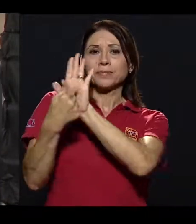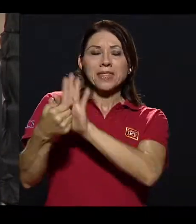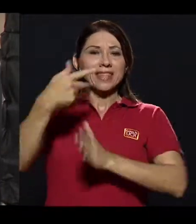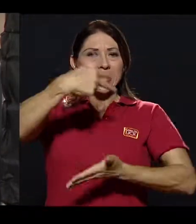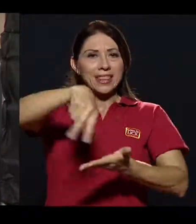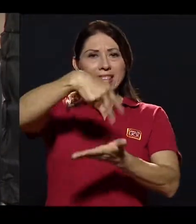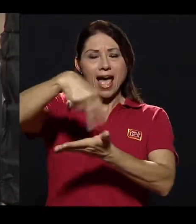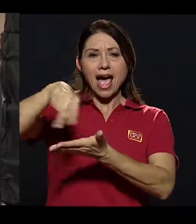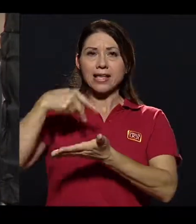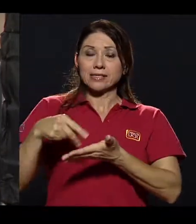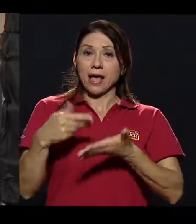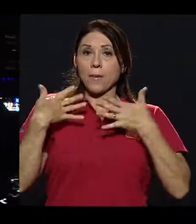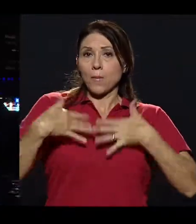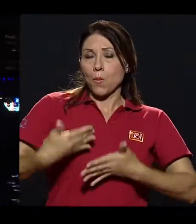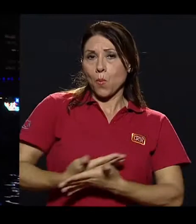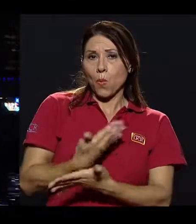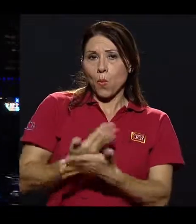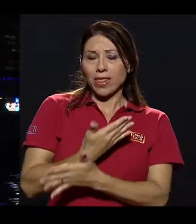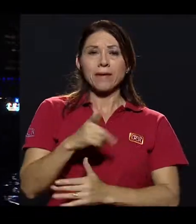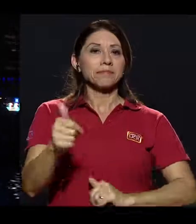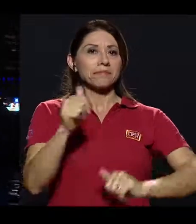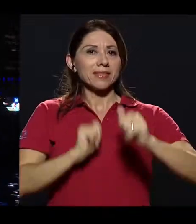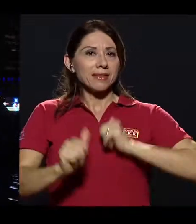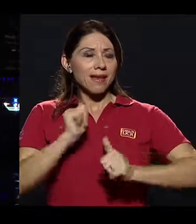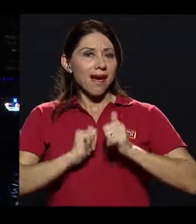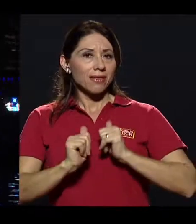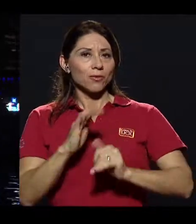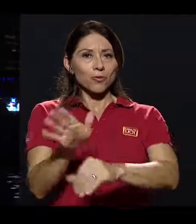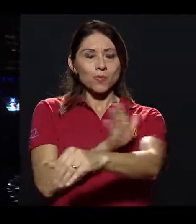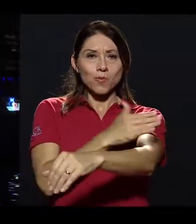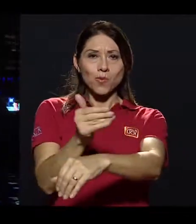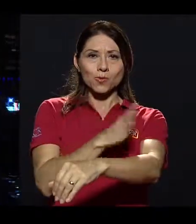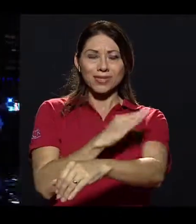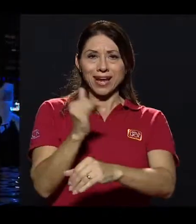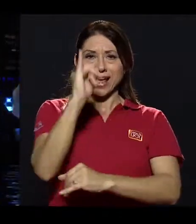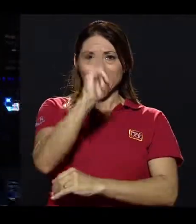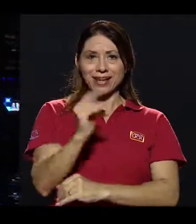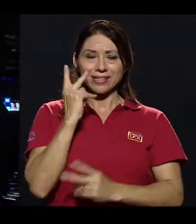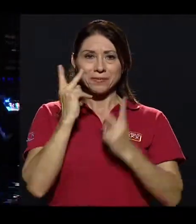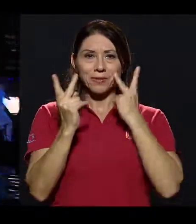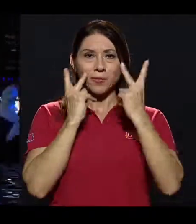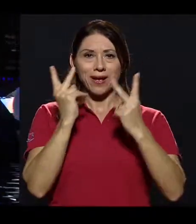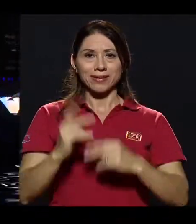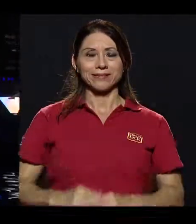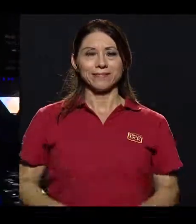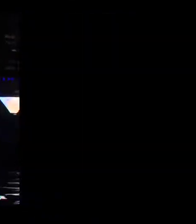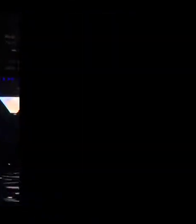espectáculos y exhibiciones de danza, moda, teatro, música y artes visuales.